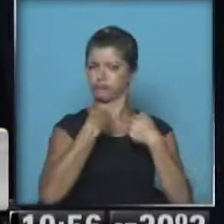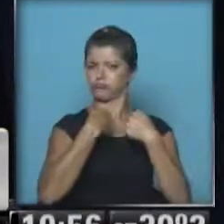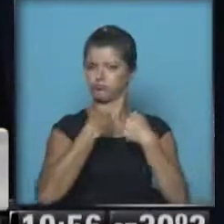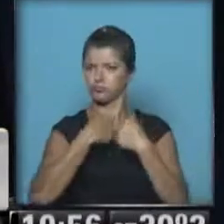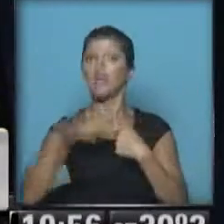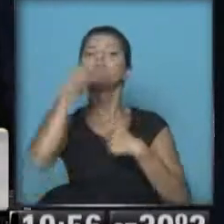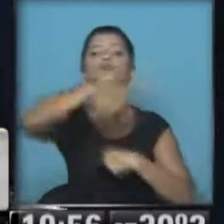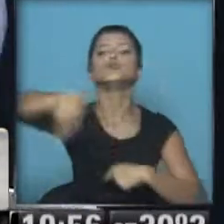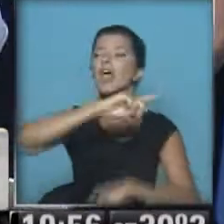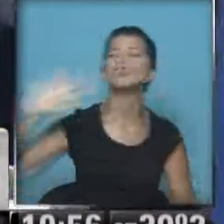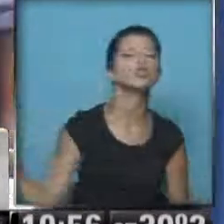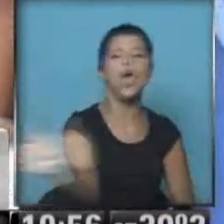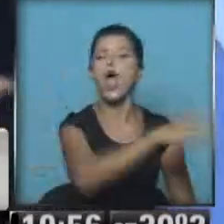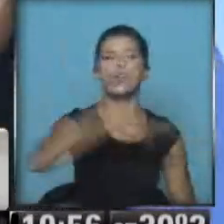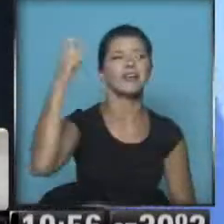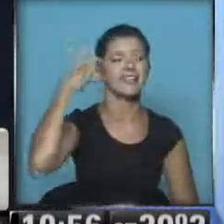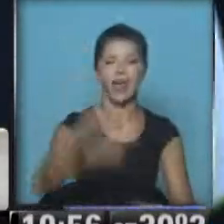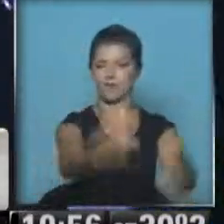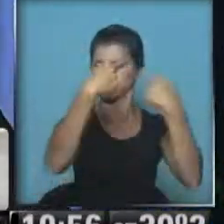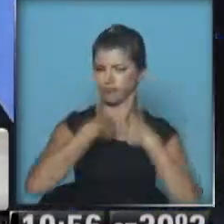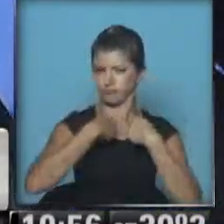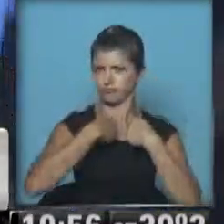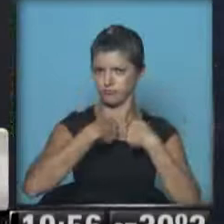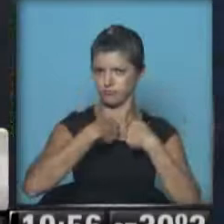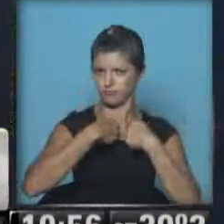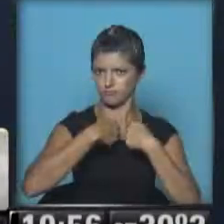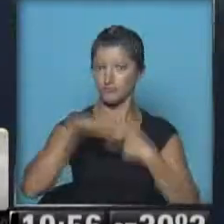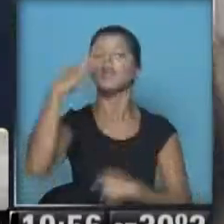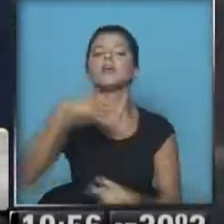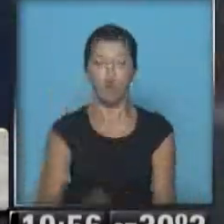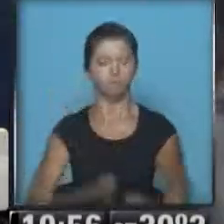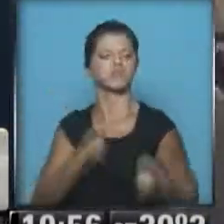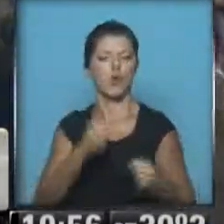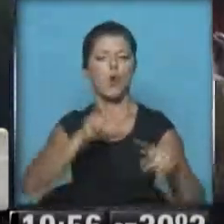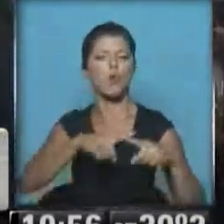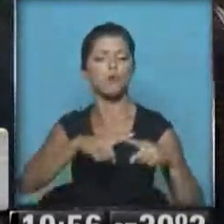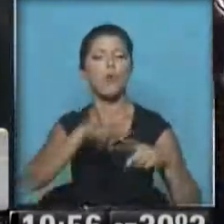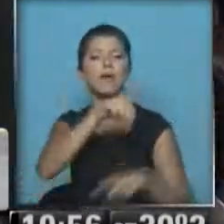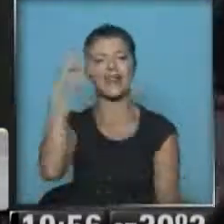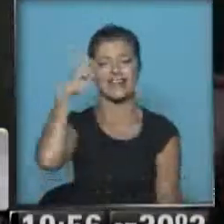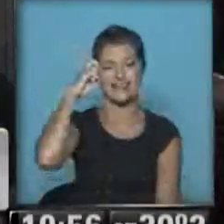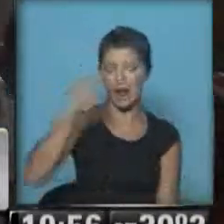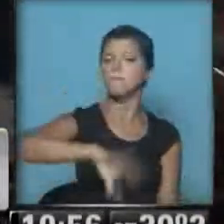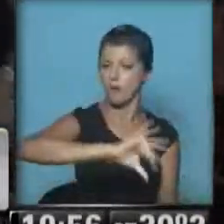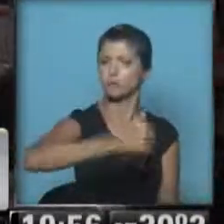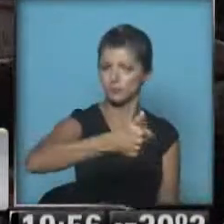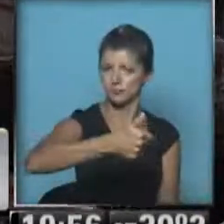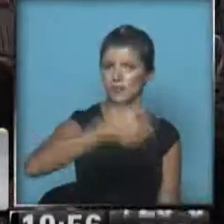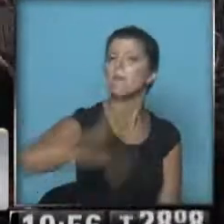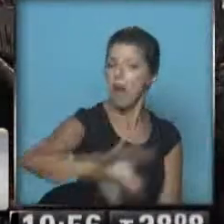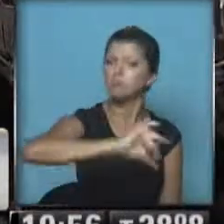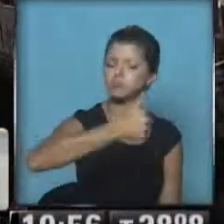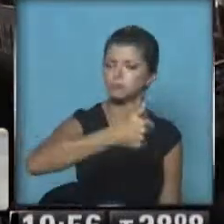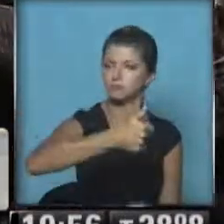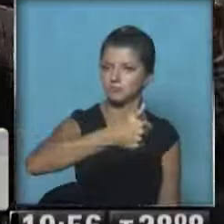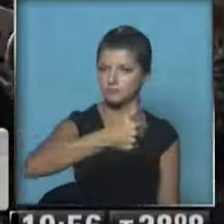me van a acompañar todos ustedes. Y vamos a levantar el partido, y vamos a ganar, y vamos a ganar.